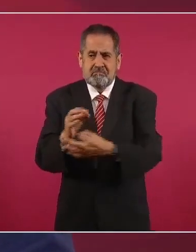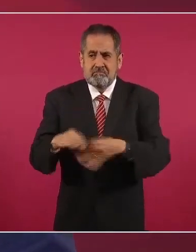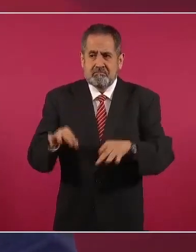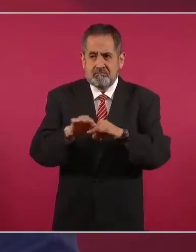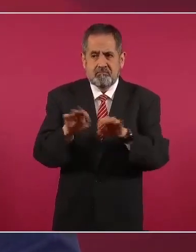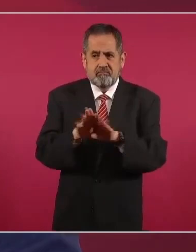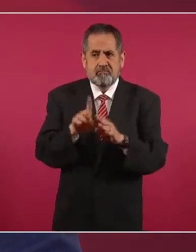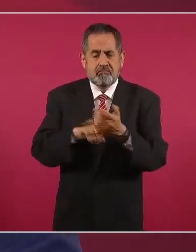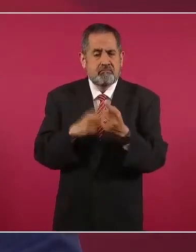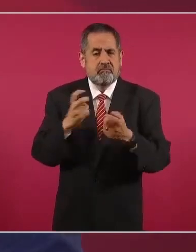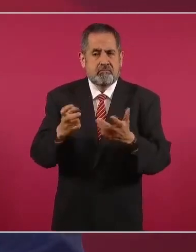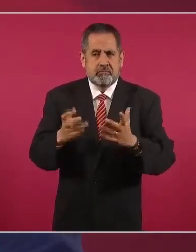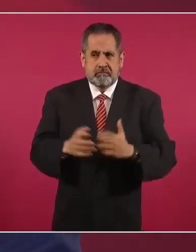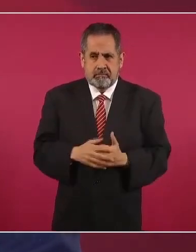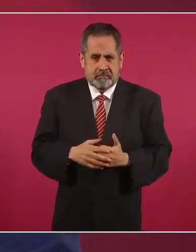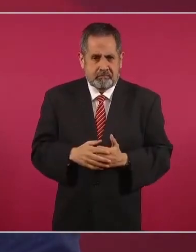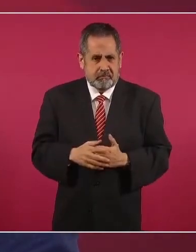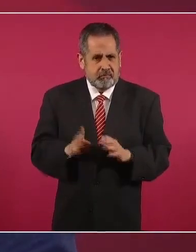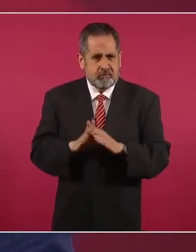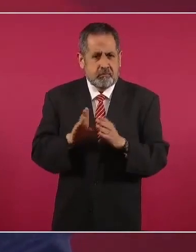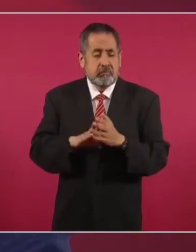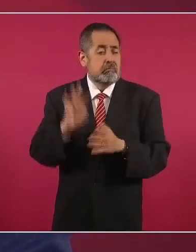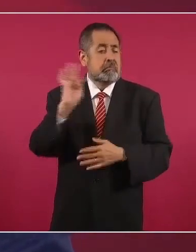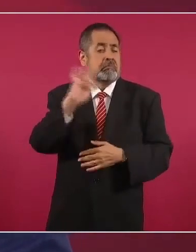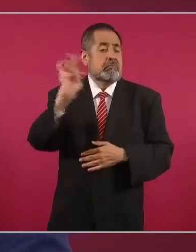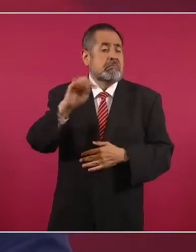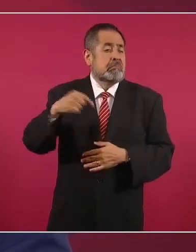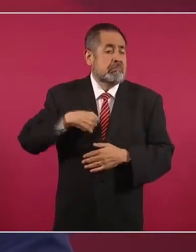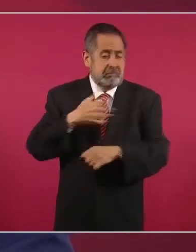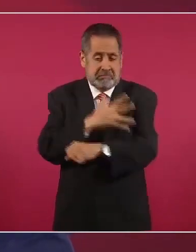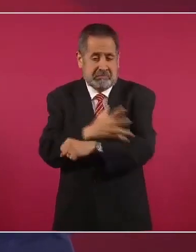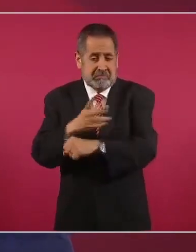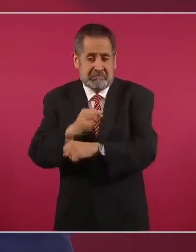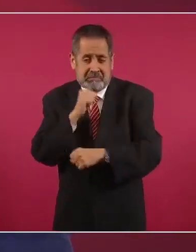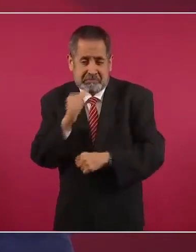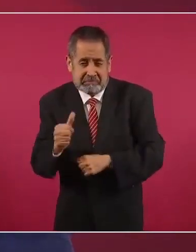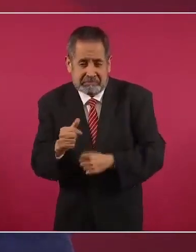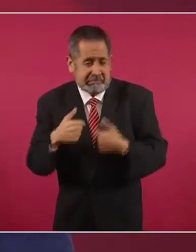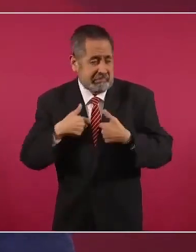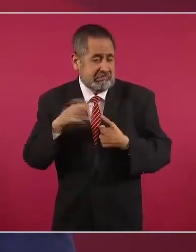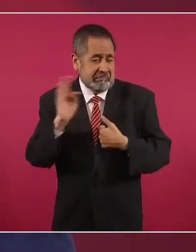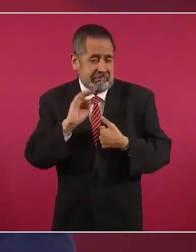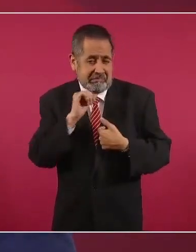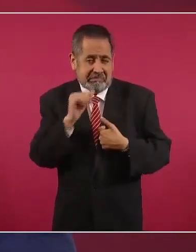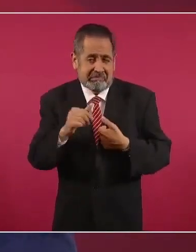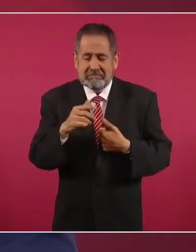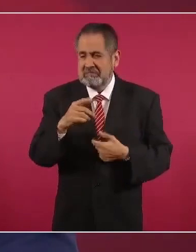Si no fuese honesto, ya me hubiesen